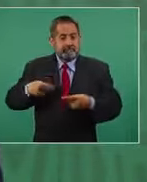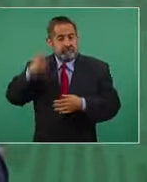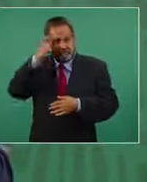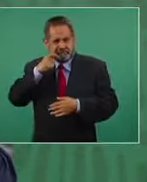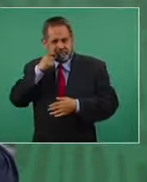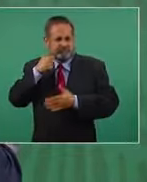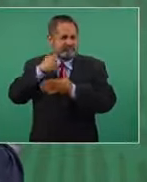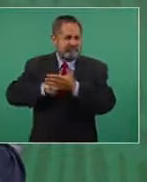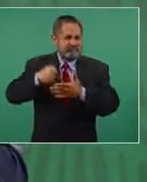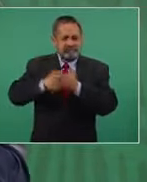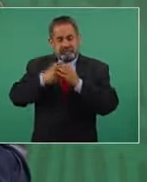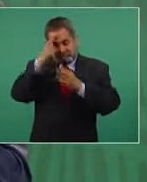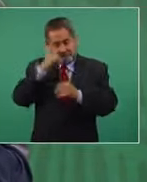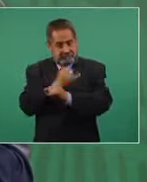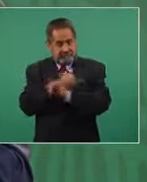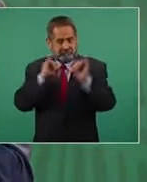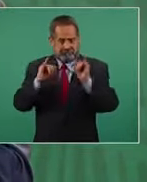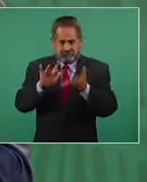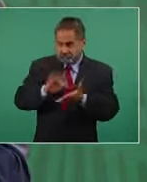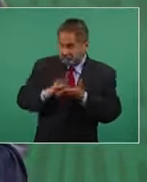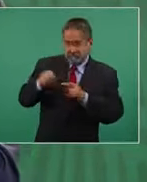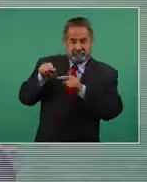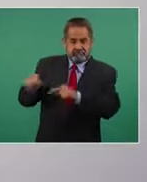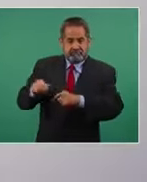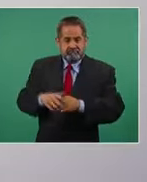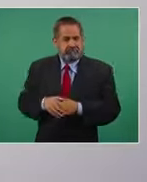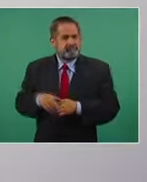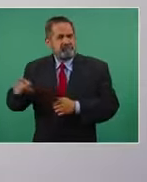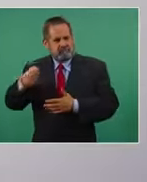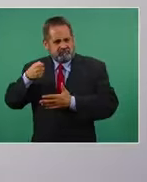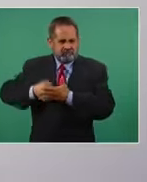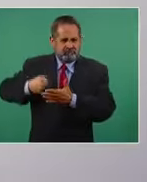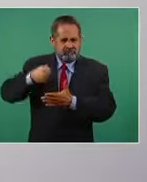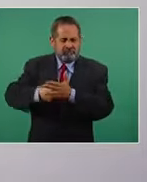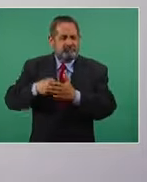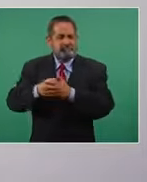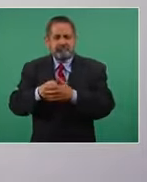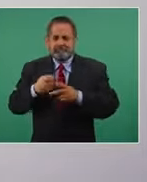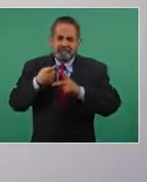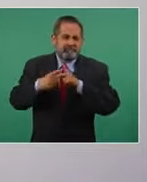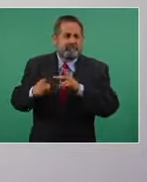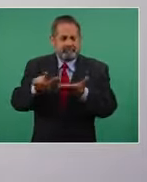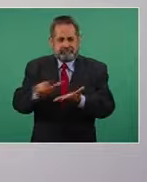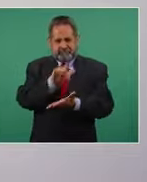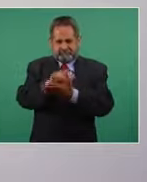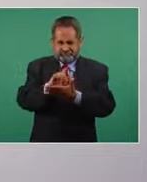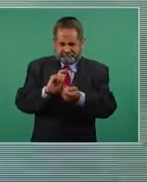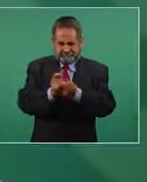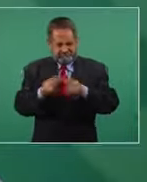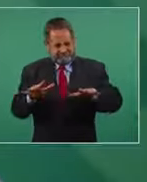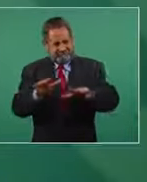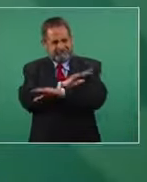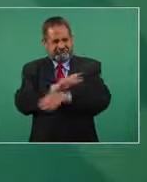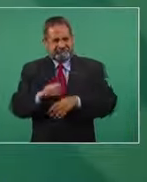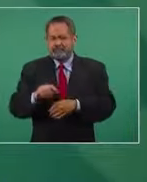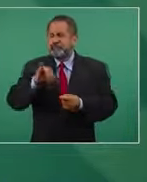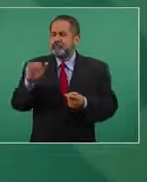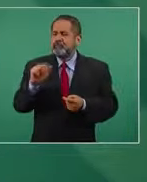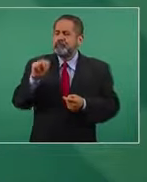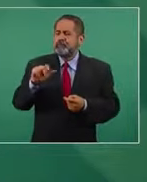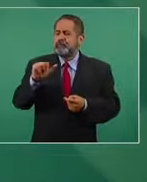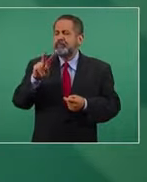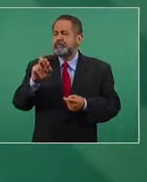en el movimiento de independencia, fueron los que iniciaron el movimiento de reforma, Juan Álvarez.